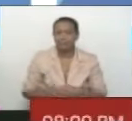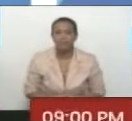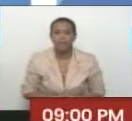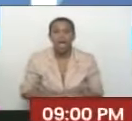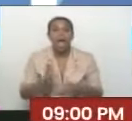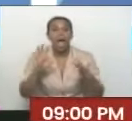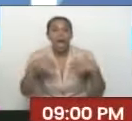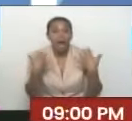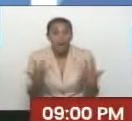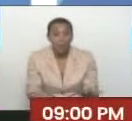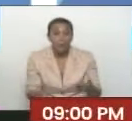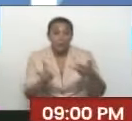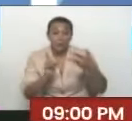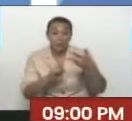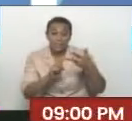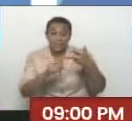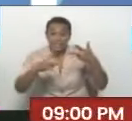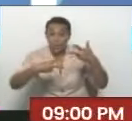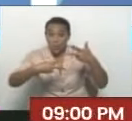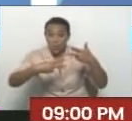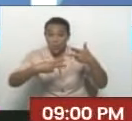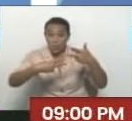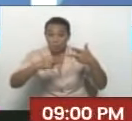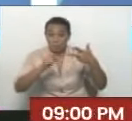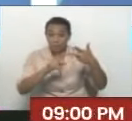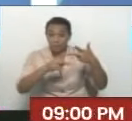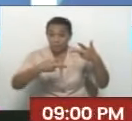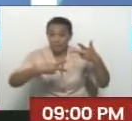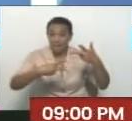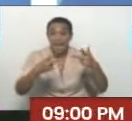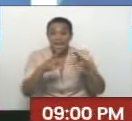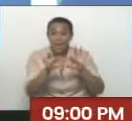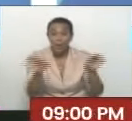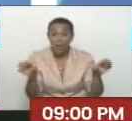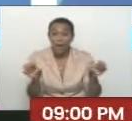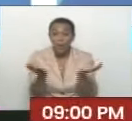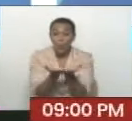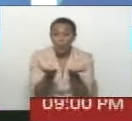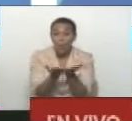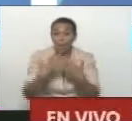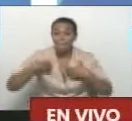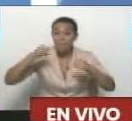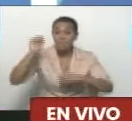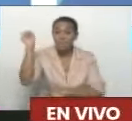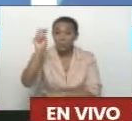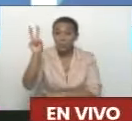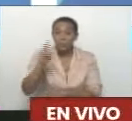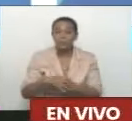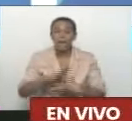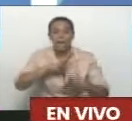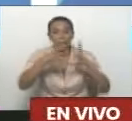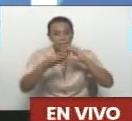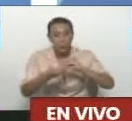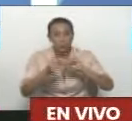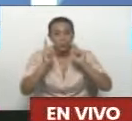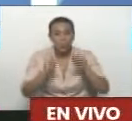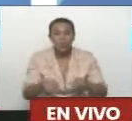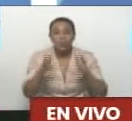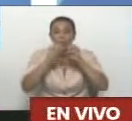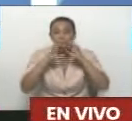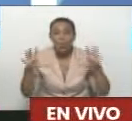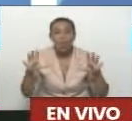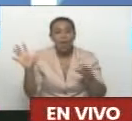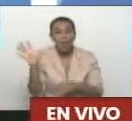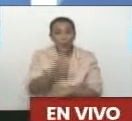Ajá, en segundo lugar, la red de escuelas Viva Venezuela, la articulación de todas